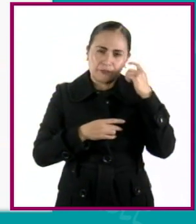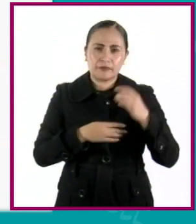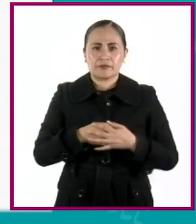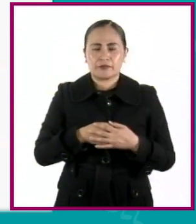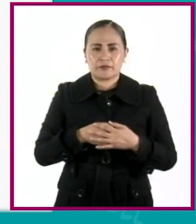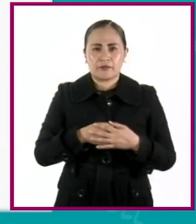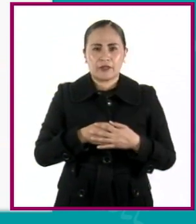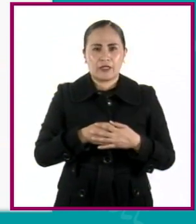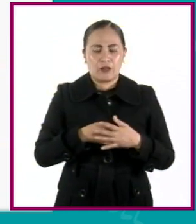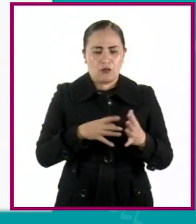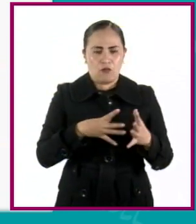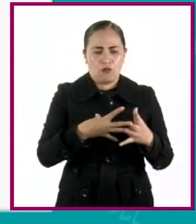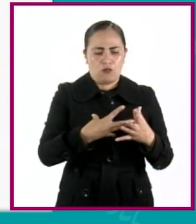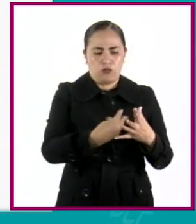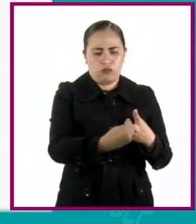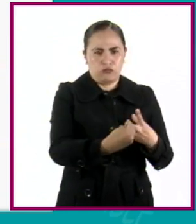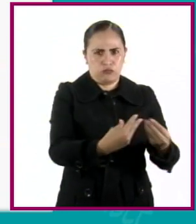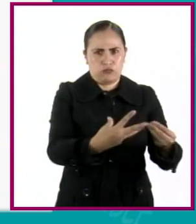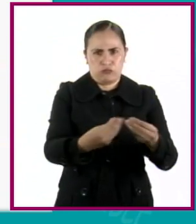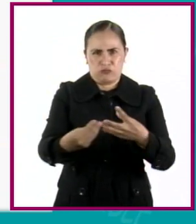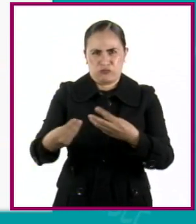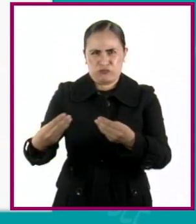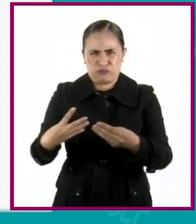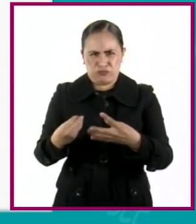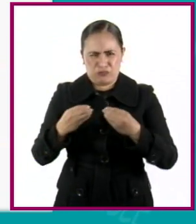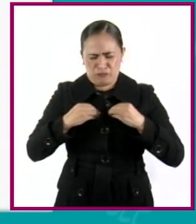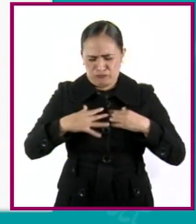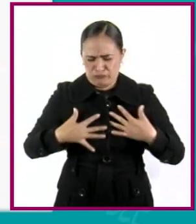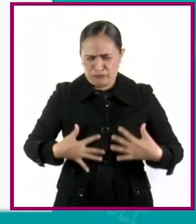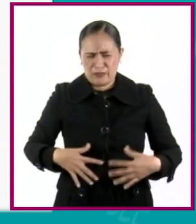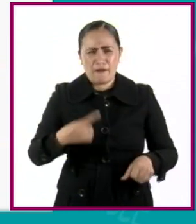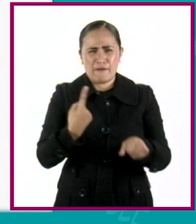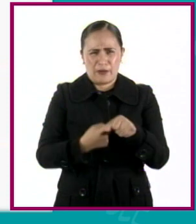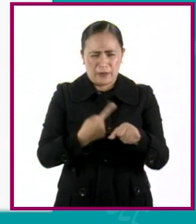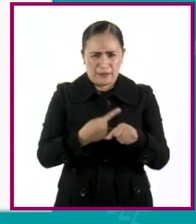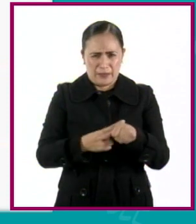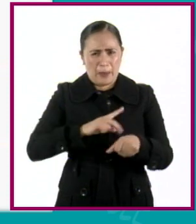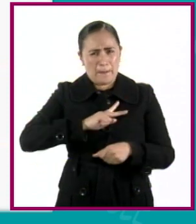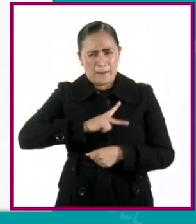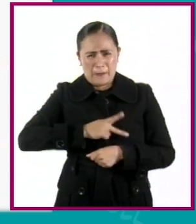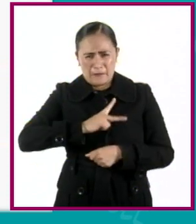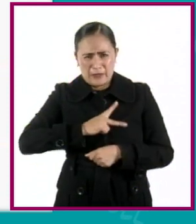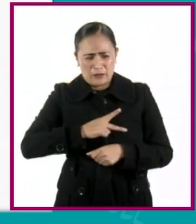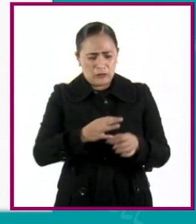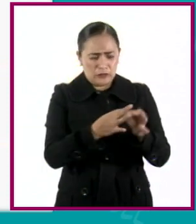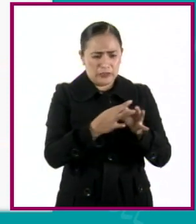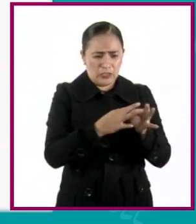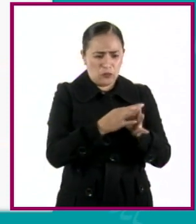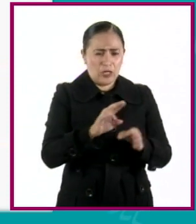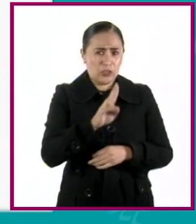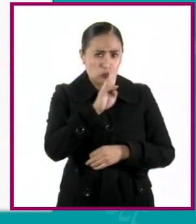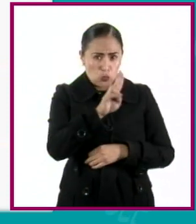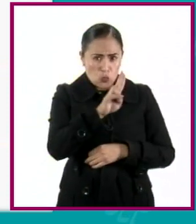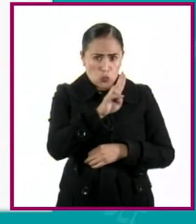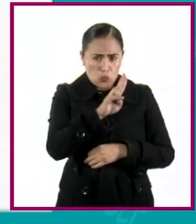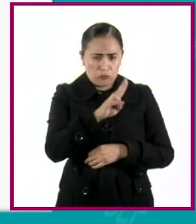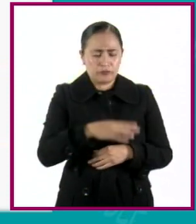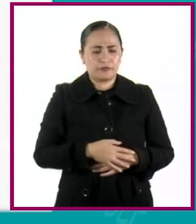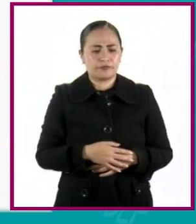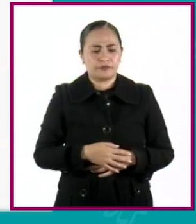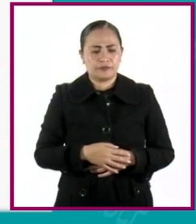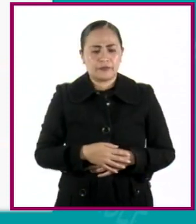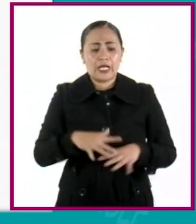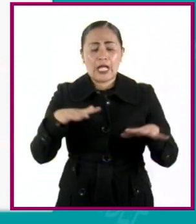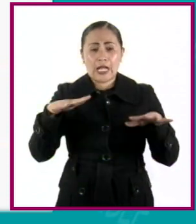seguir producirse. Así que tenemos que el virus infecta células U. Aquí vemos el cambio